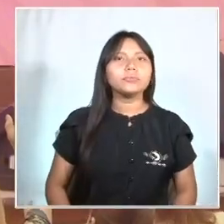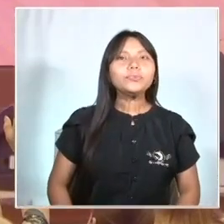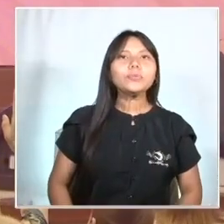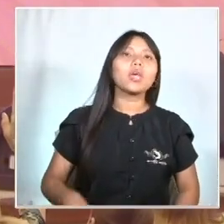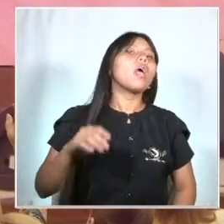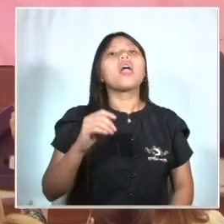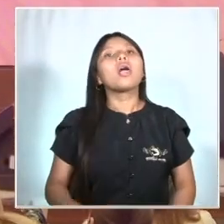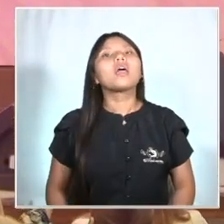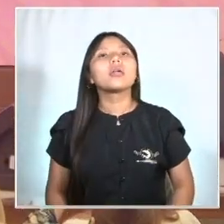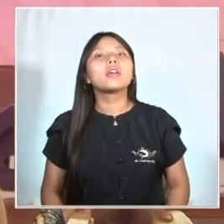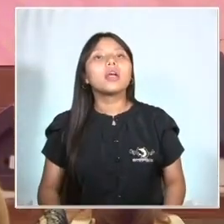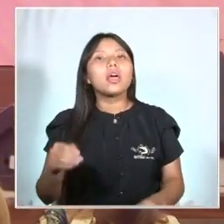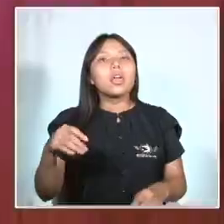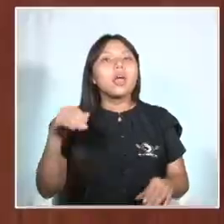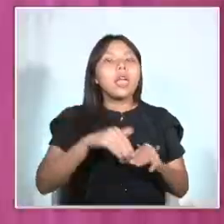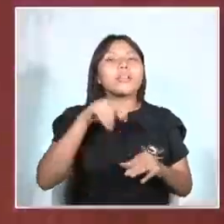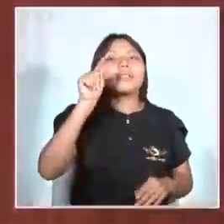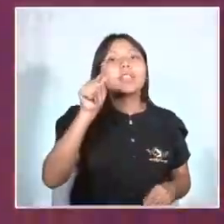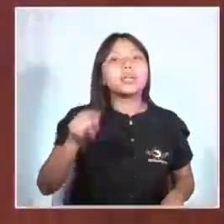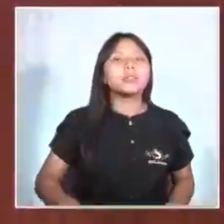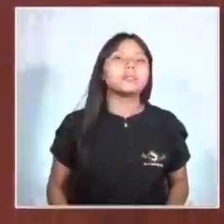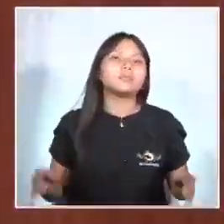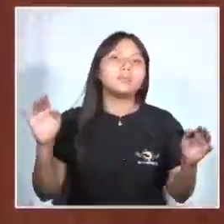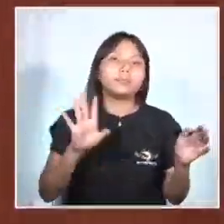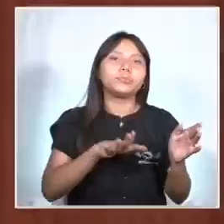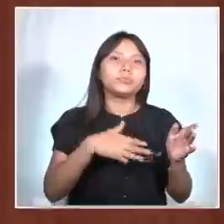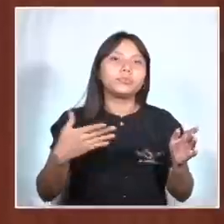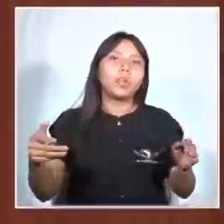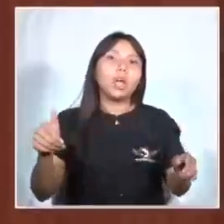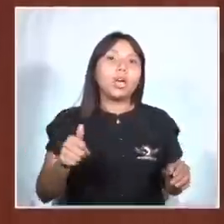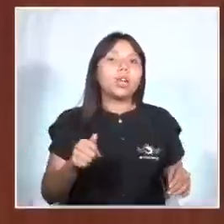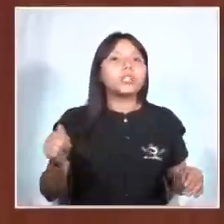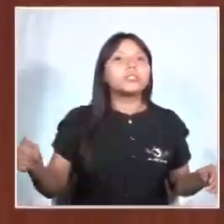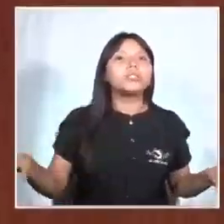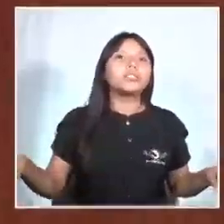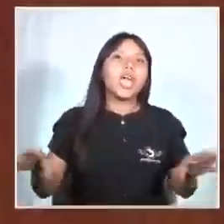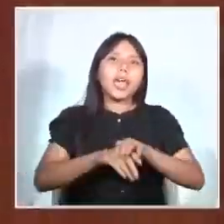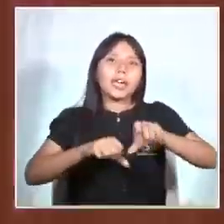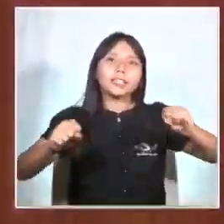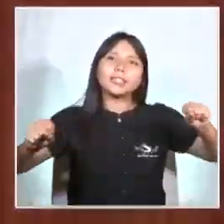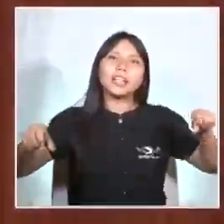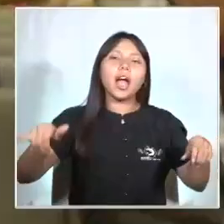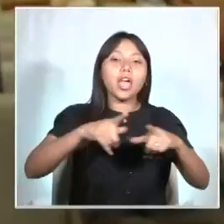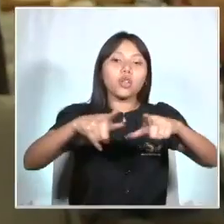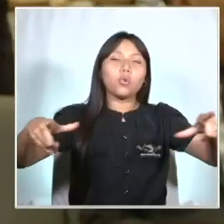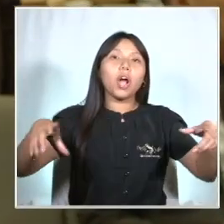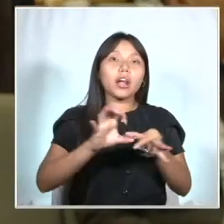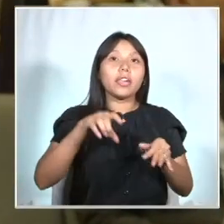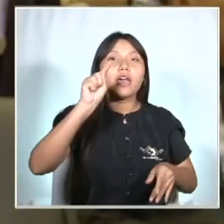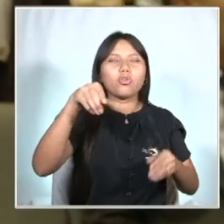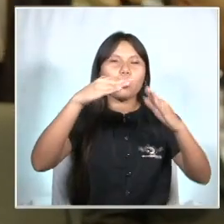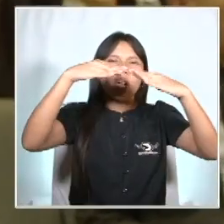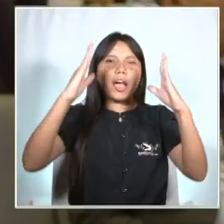Se estira el sitio de tu tienda. Se estira el sitio de tu tienda. Se estira